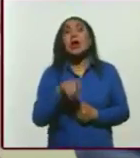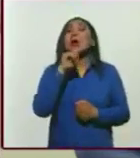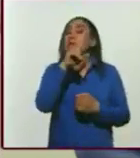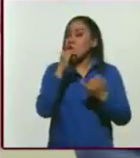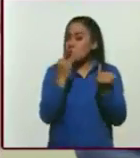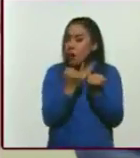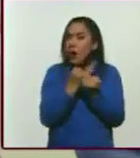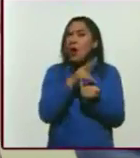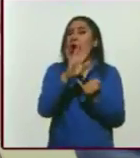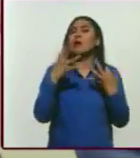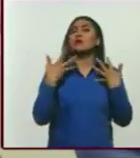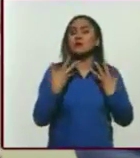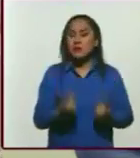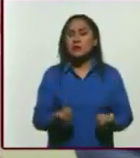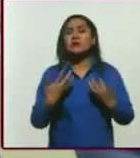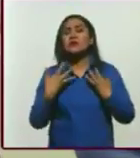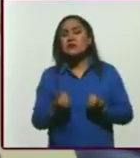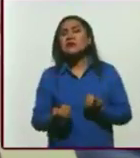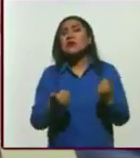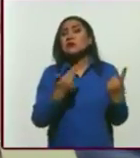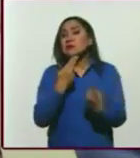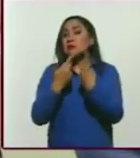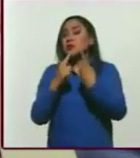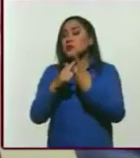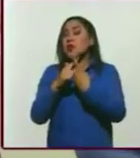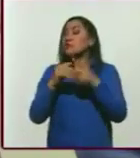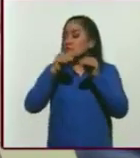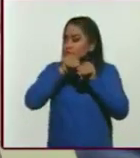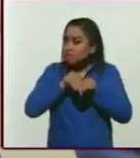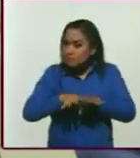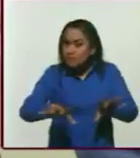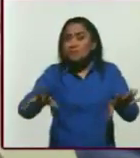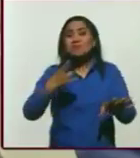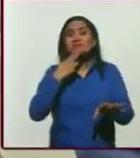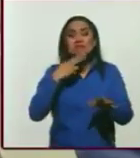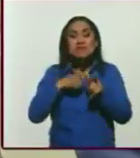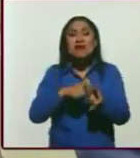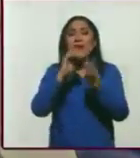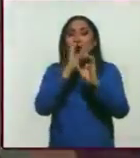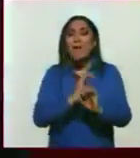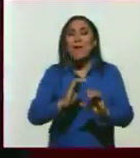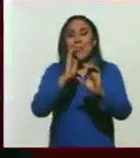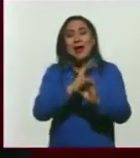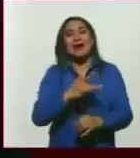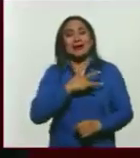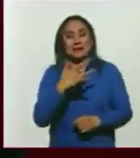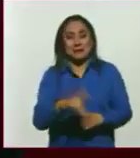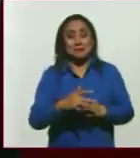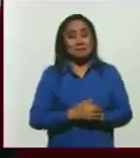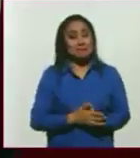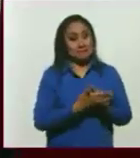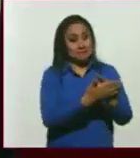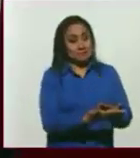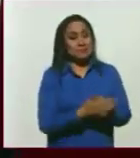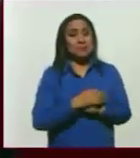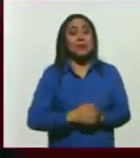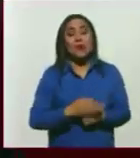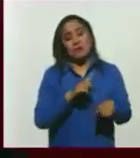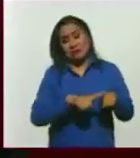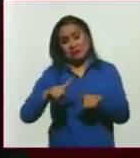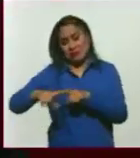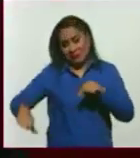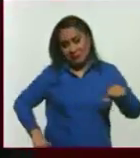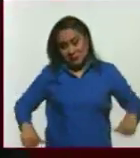podamos entender cómo él ha influido de manera directísima a la canción romántica. Bien, Leti, entre otras actividades